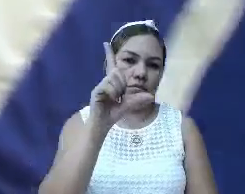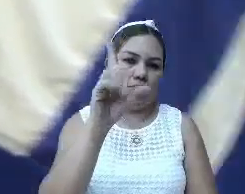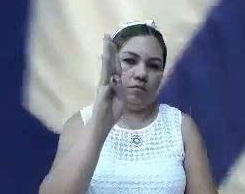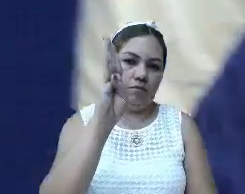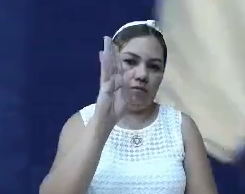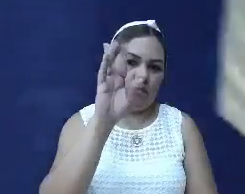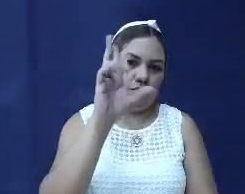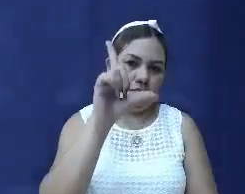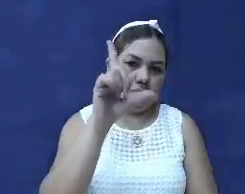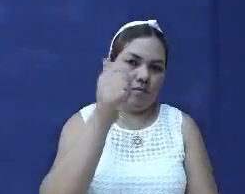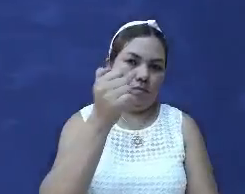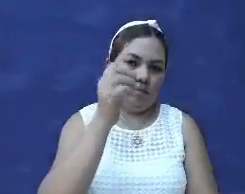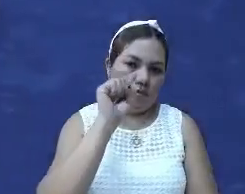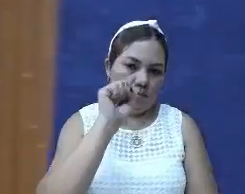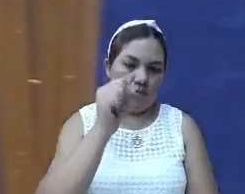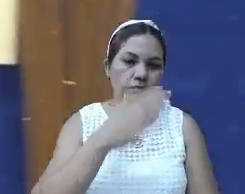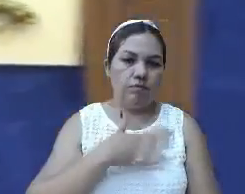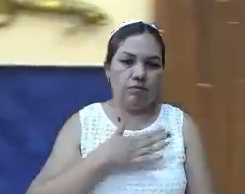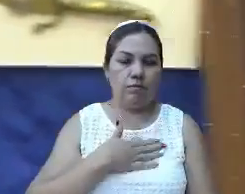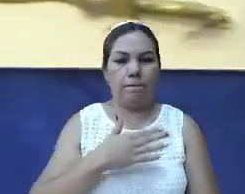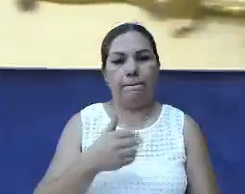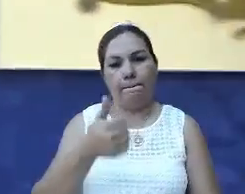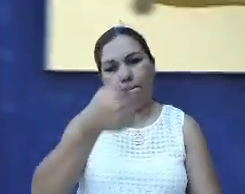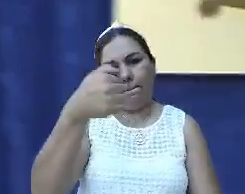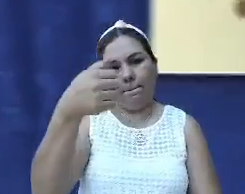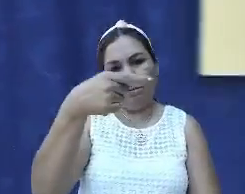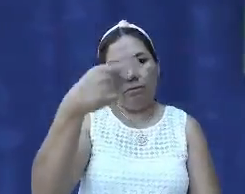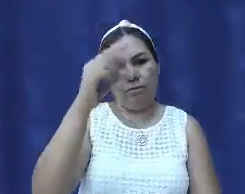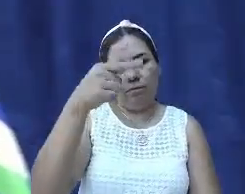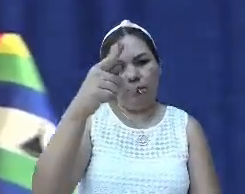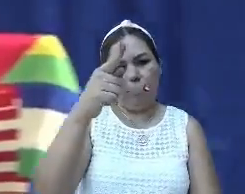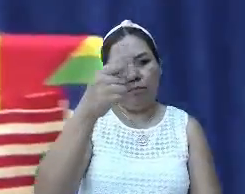el avivamiento que el Espíritu Santo puso en mí.